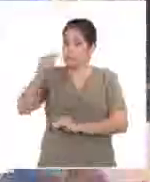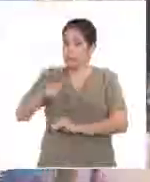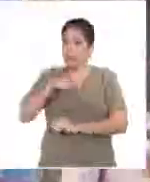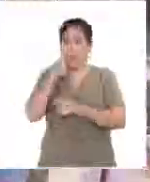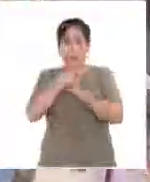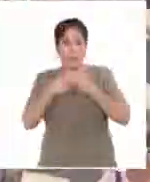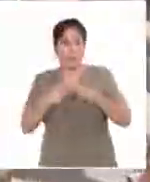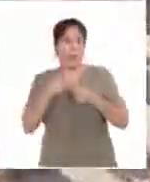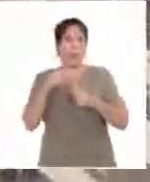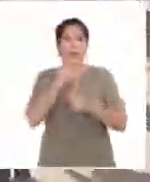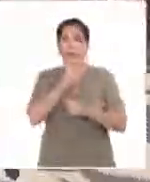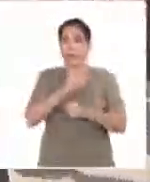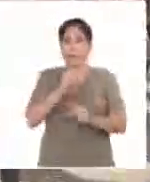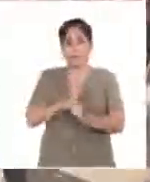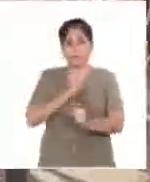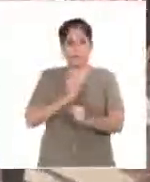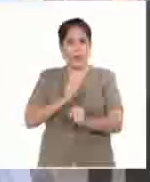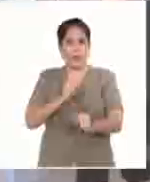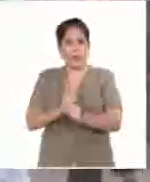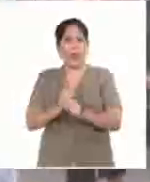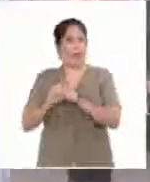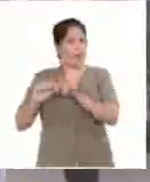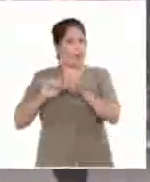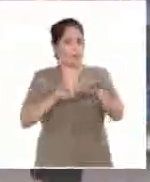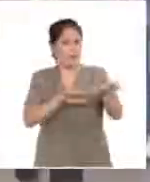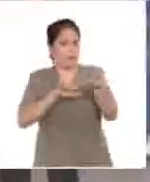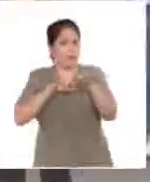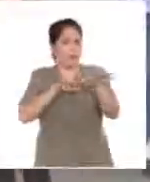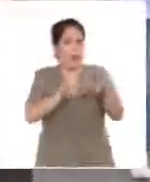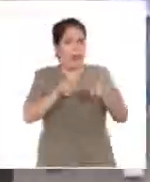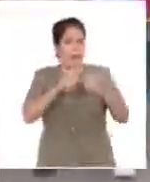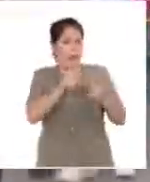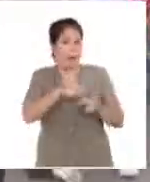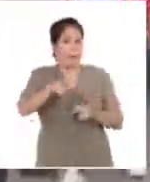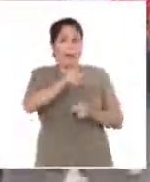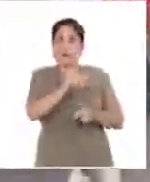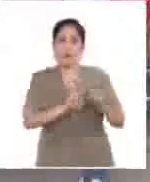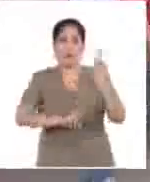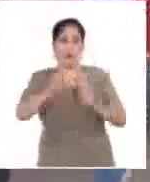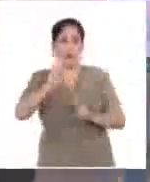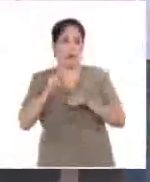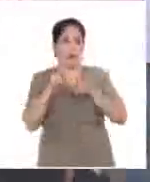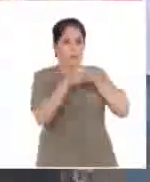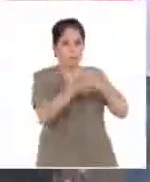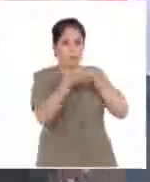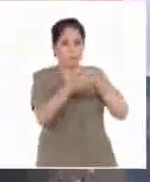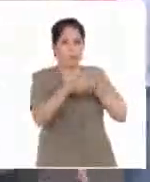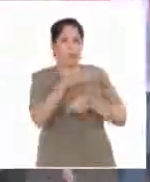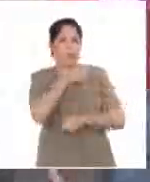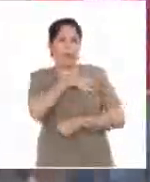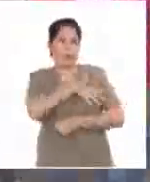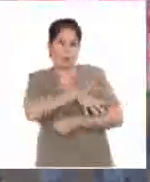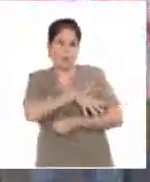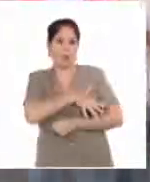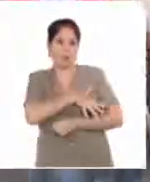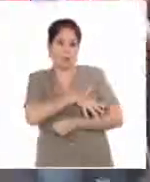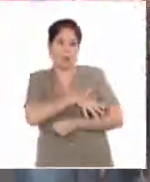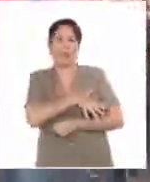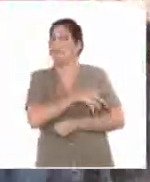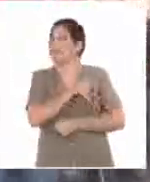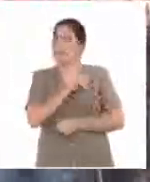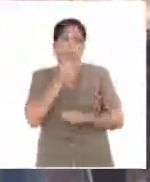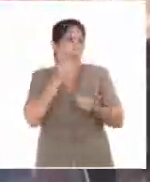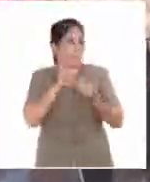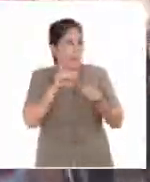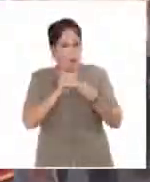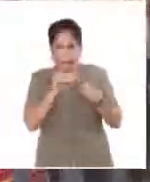jóvenes y trabajadores, se unieron para exigir el cese de los ataques israelíes. Ante el crimen, ante tanta